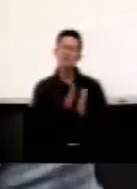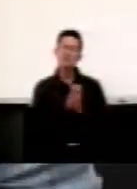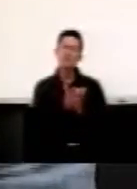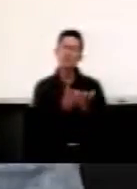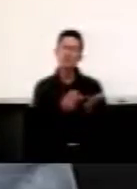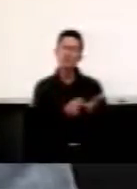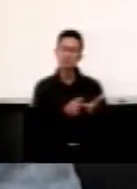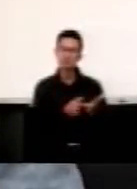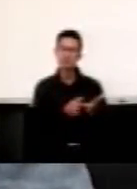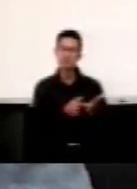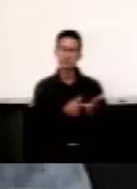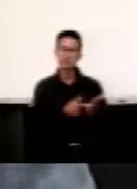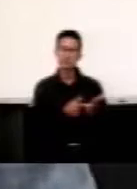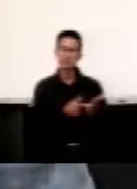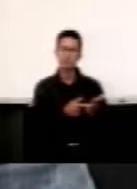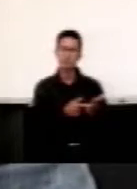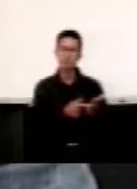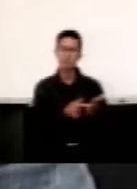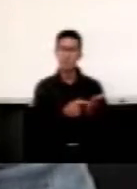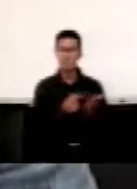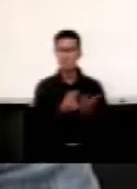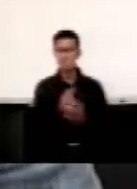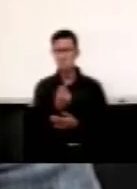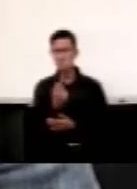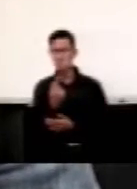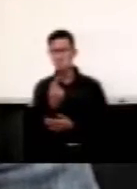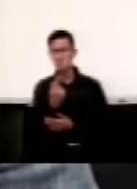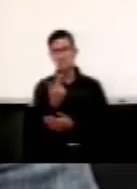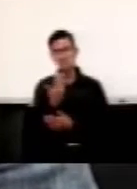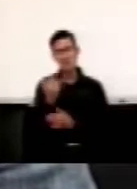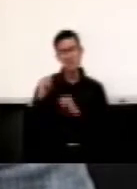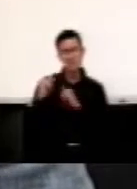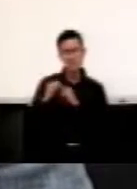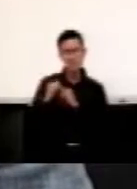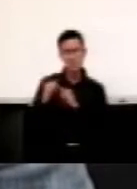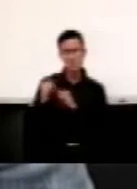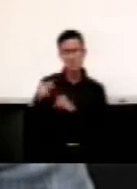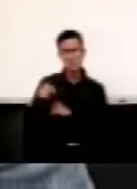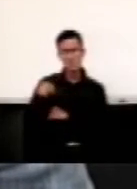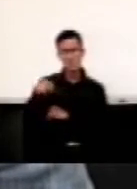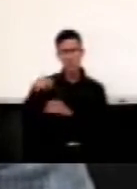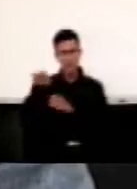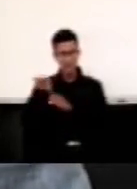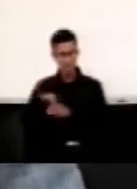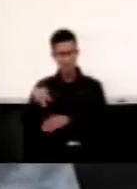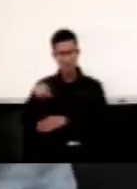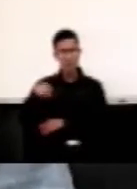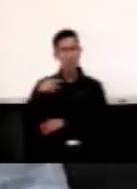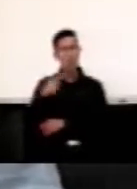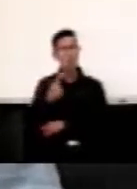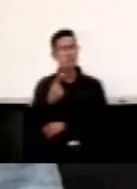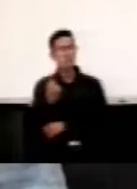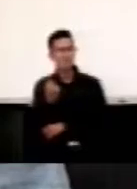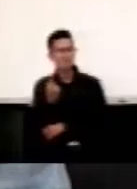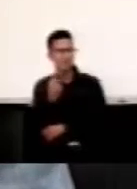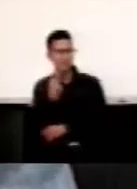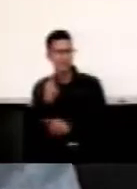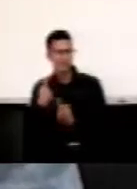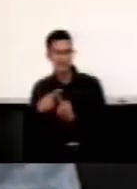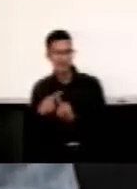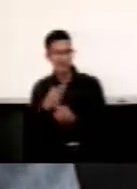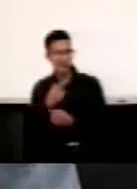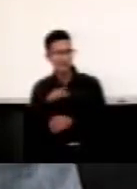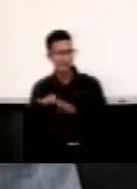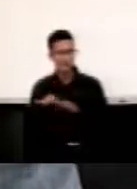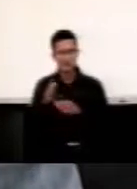institutos electorales. Una de las tareas que tienen los institutos electorales es la difusión de la democracia y una